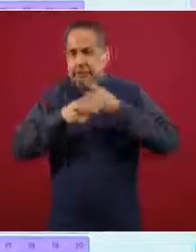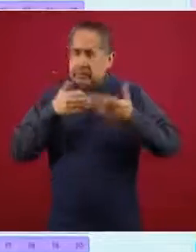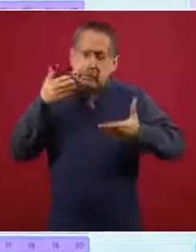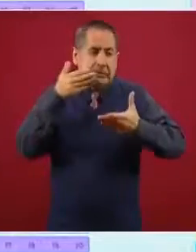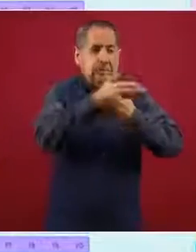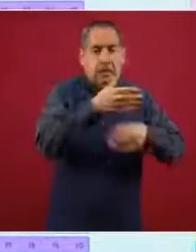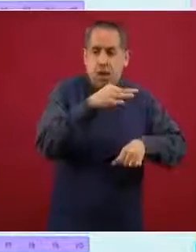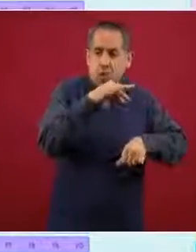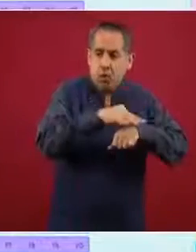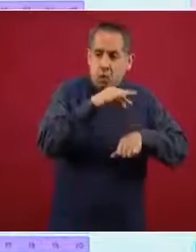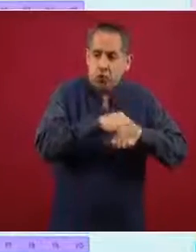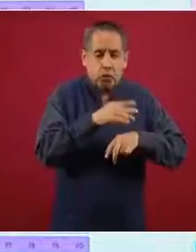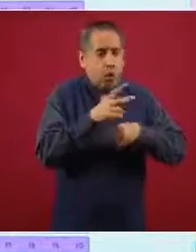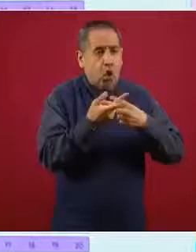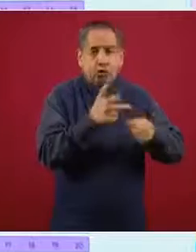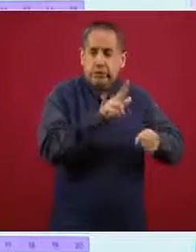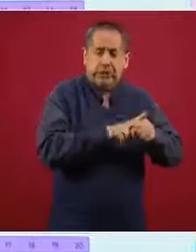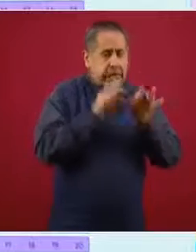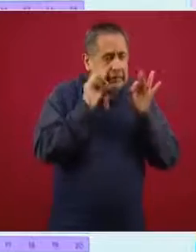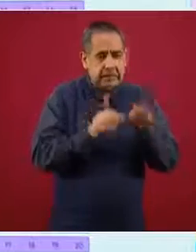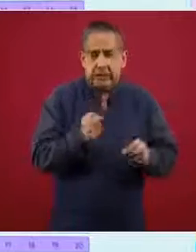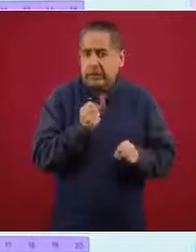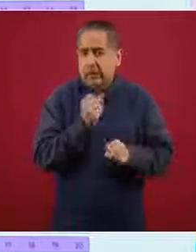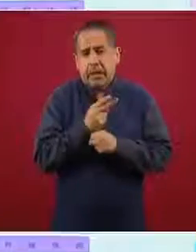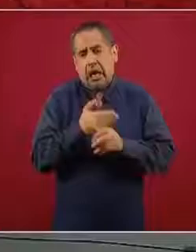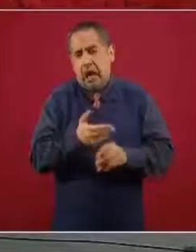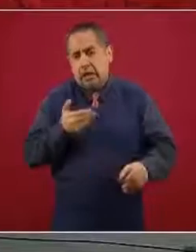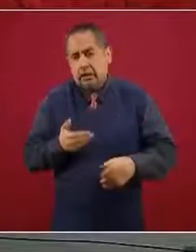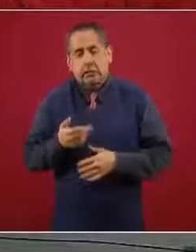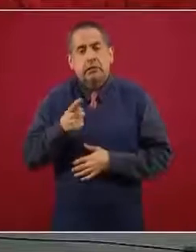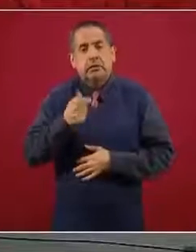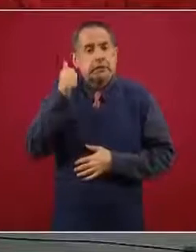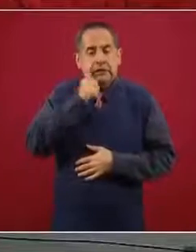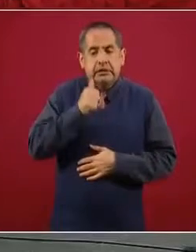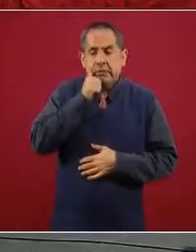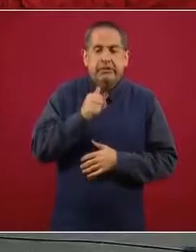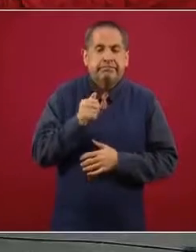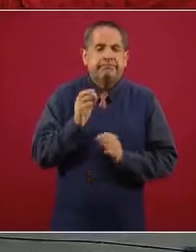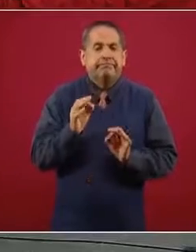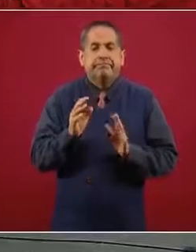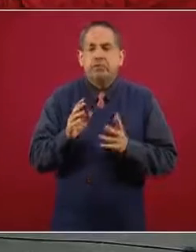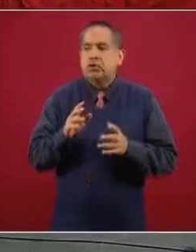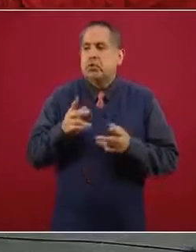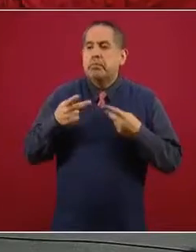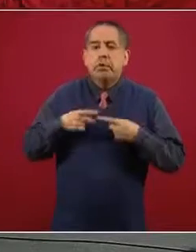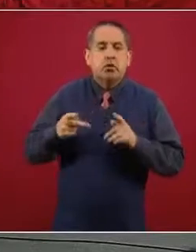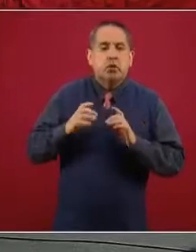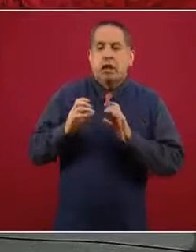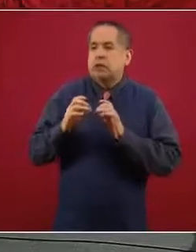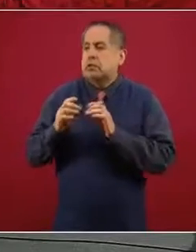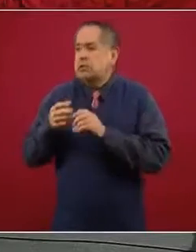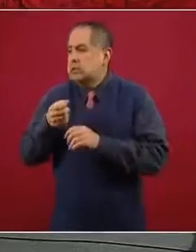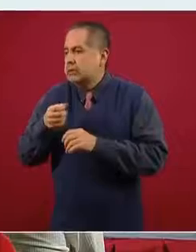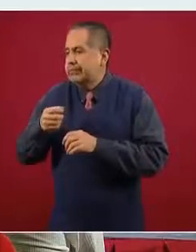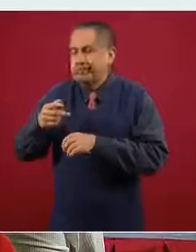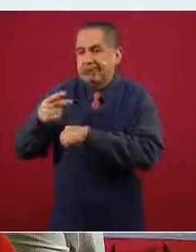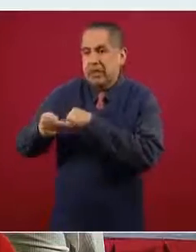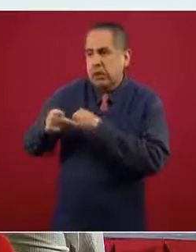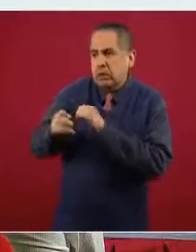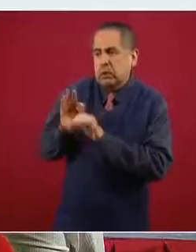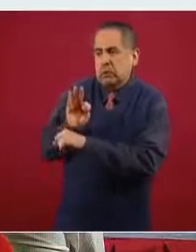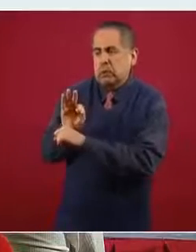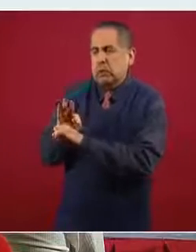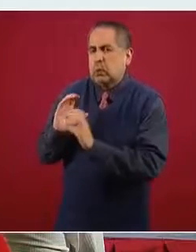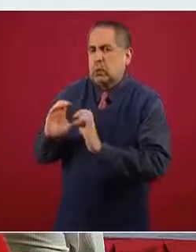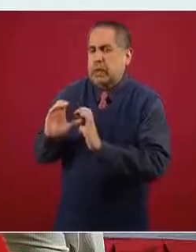atención médica oportuna y, lógicamente, siempre cuidar de la población vulnerable. Vamos a ver